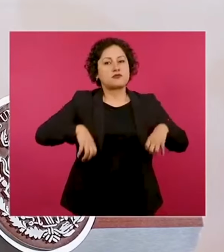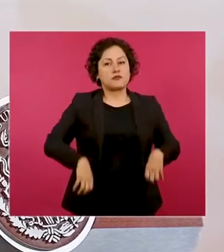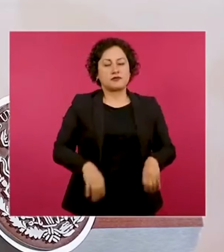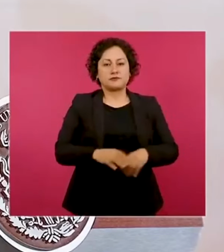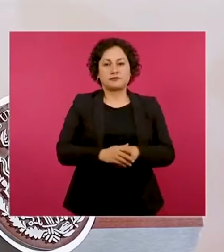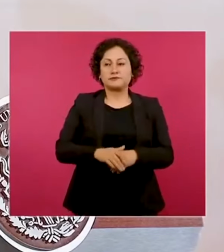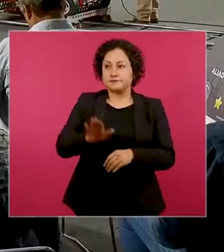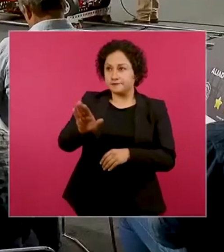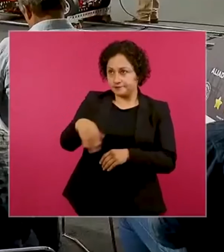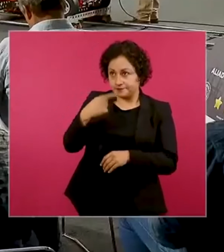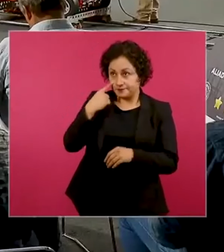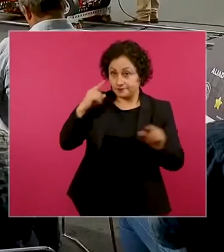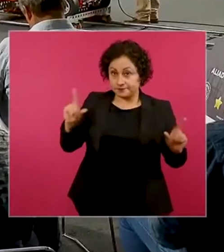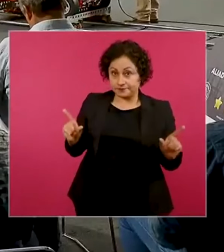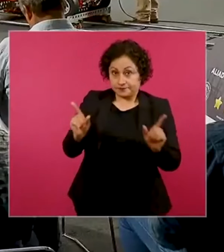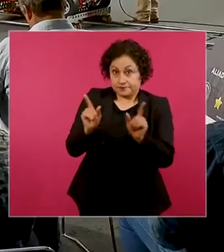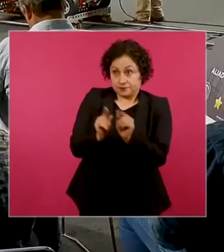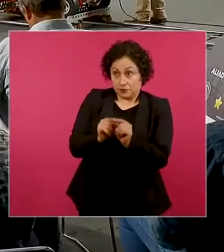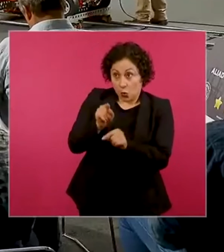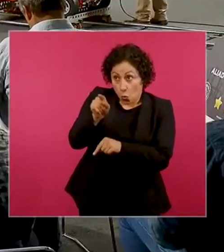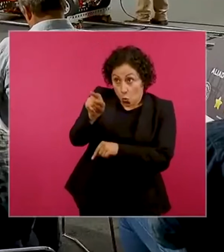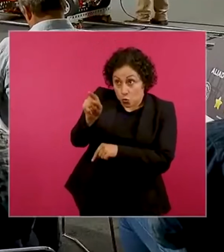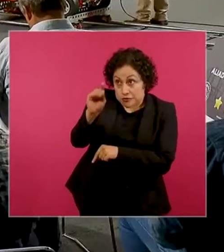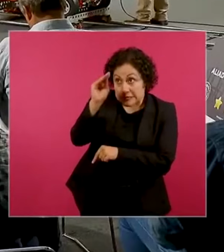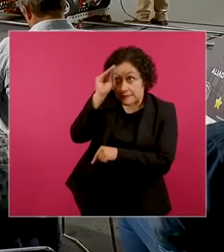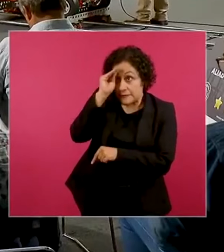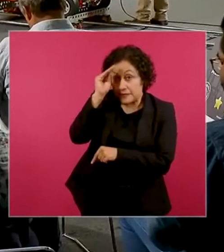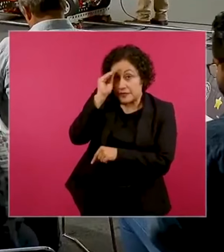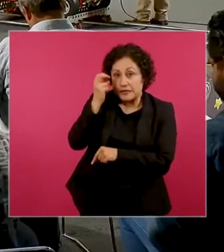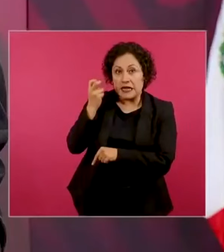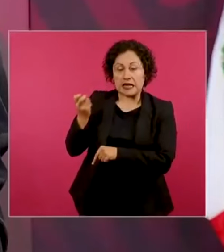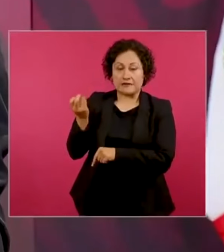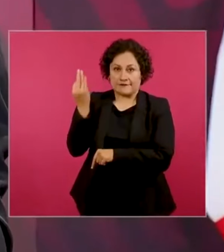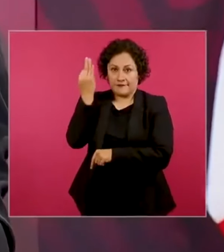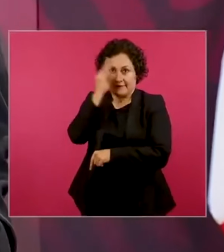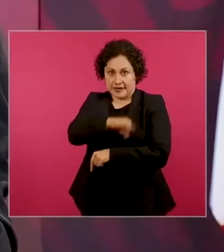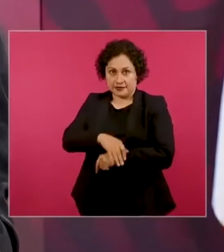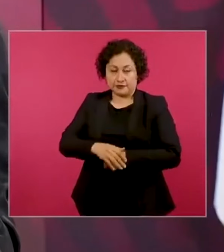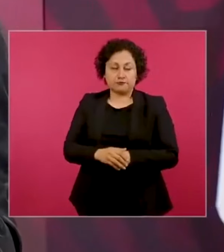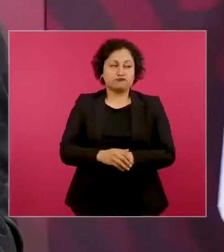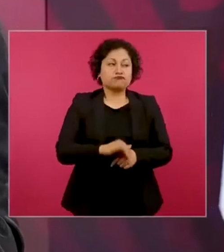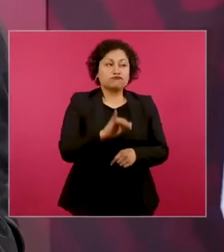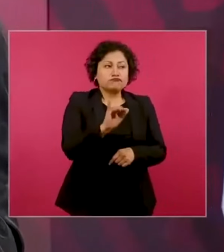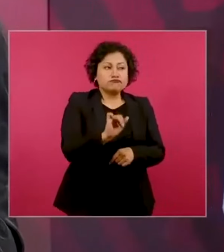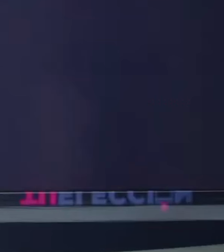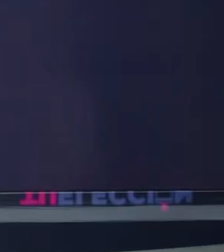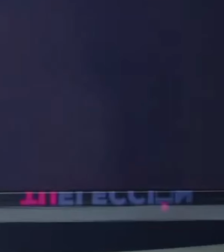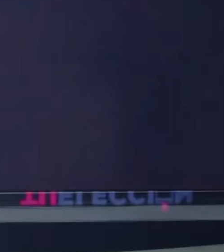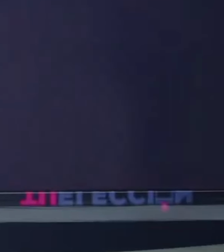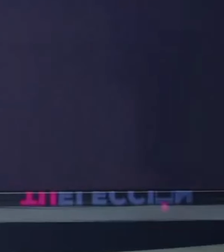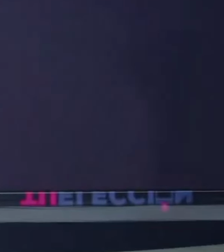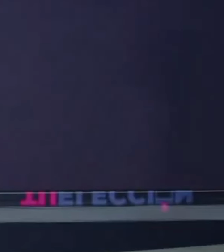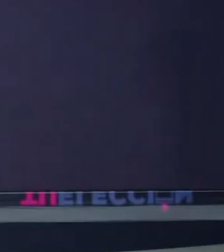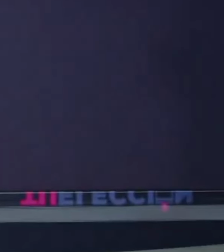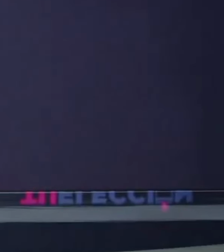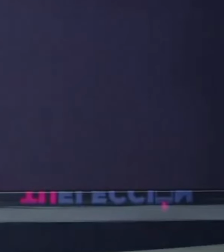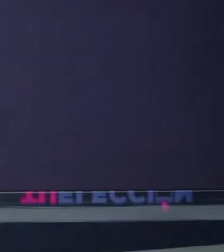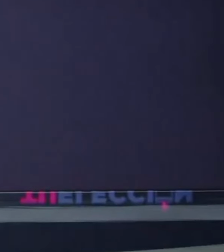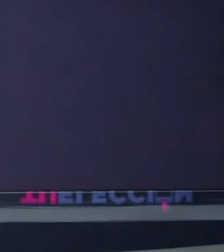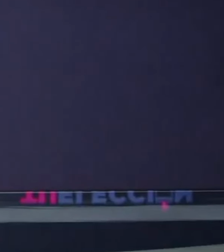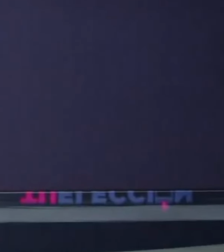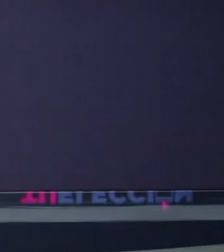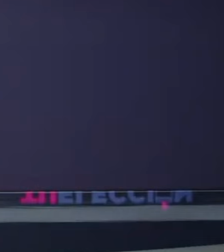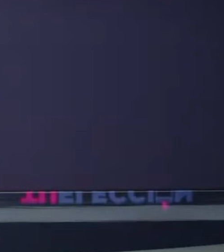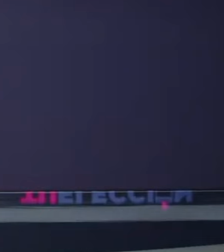concluir, presidente, ¿lo ve como un montaje entonces? Sí, es muy probable. O sea, uno de sus reporteros afines